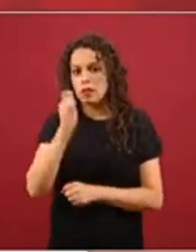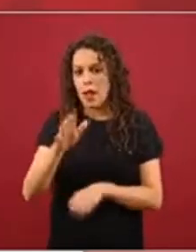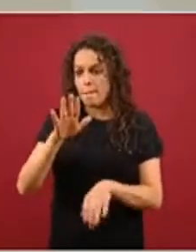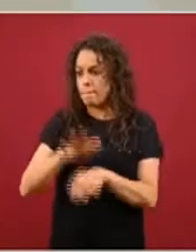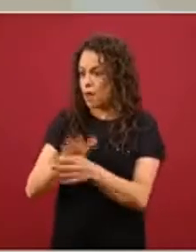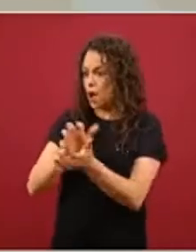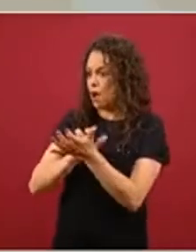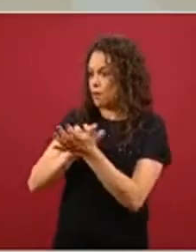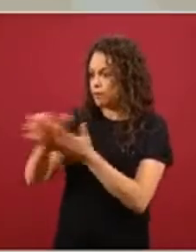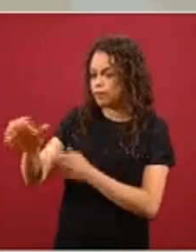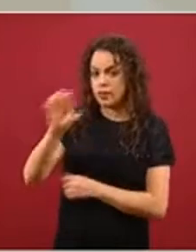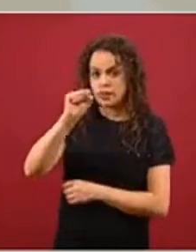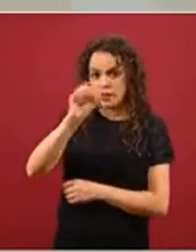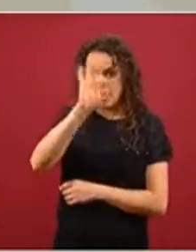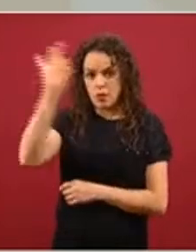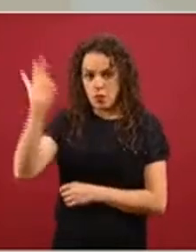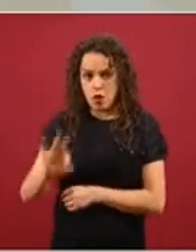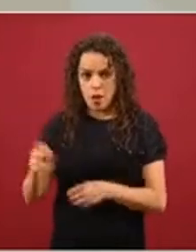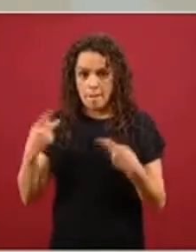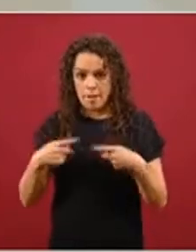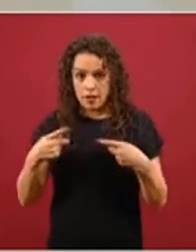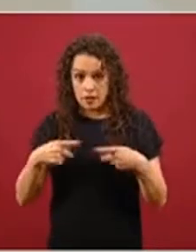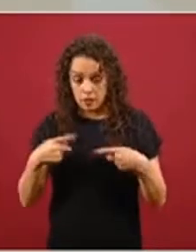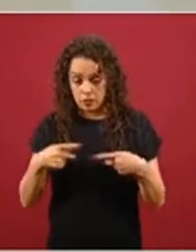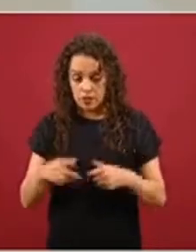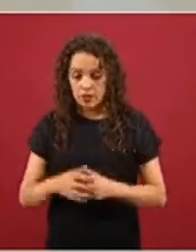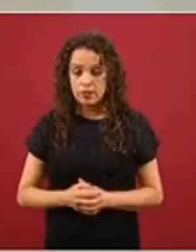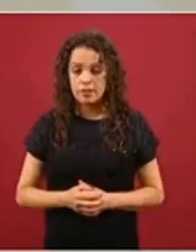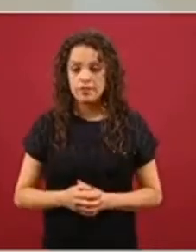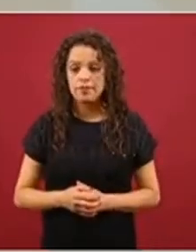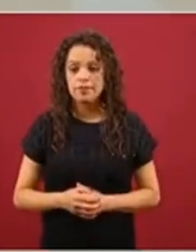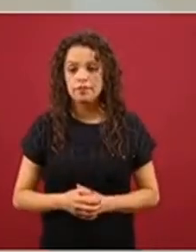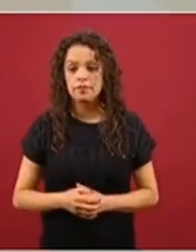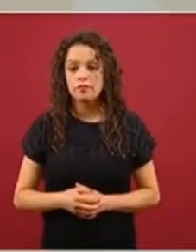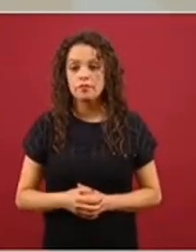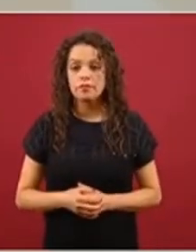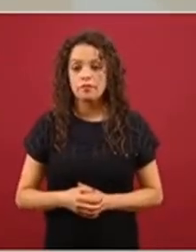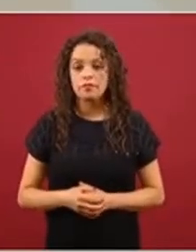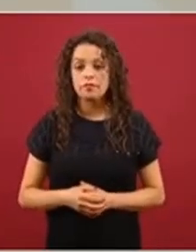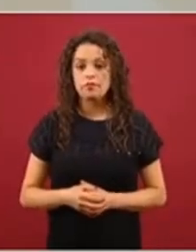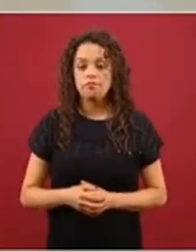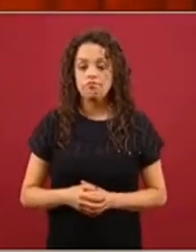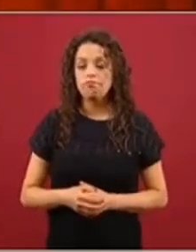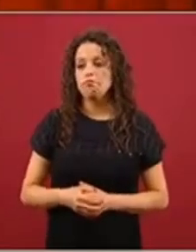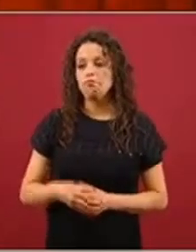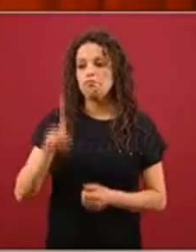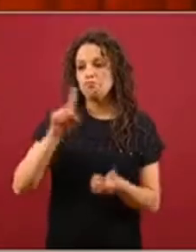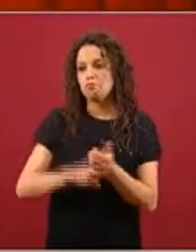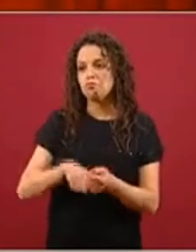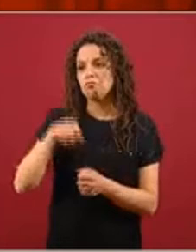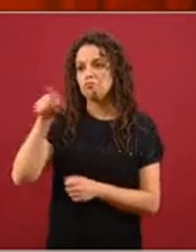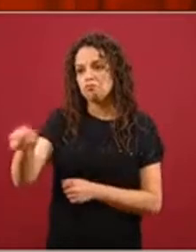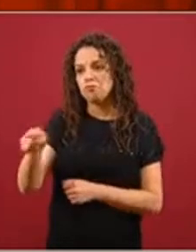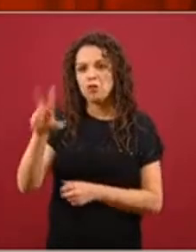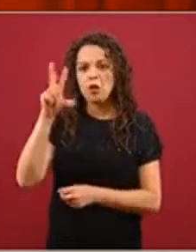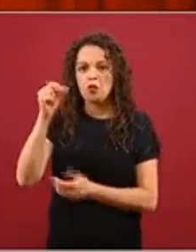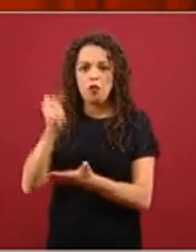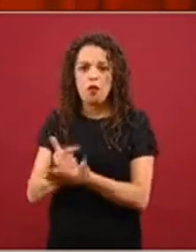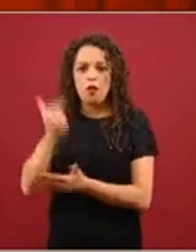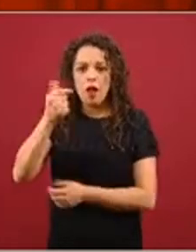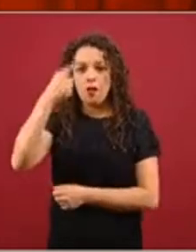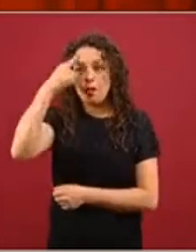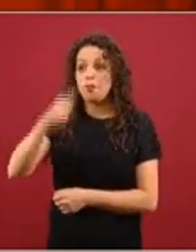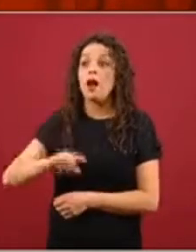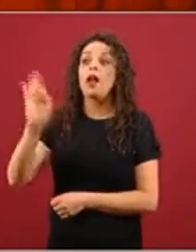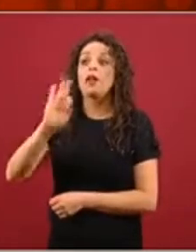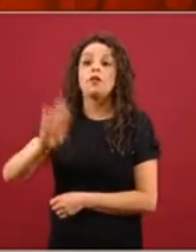mayoría, el 60% de las personas, tienen una condición que no es letal, lo cual es muy halagüeño.